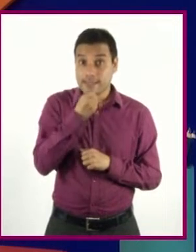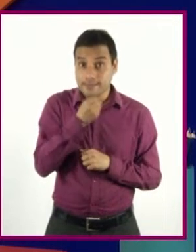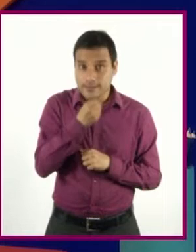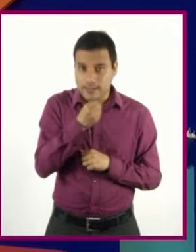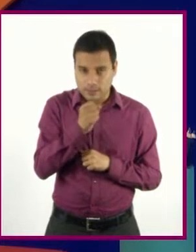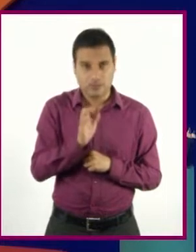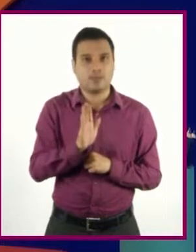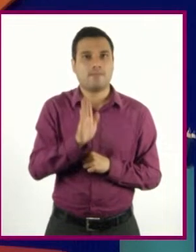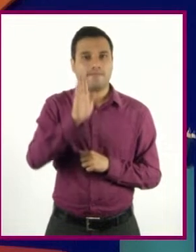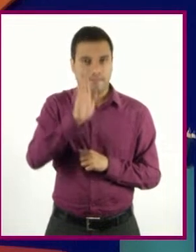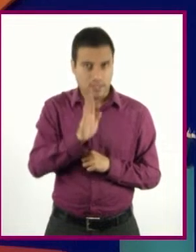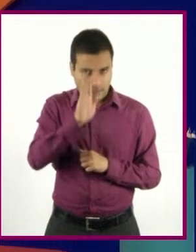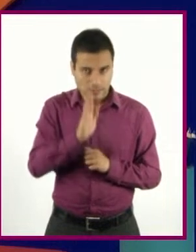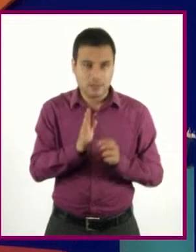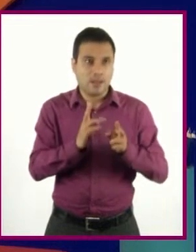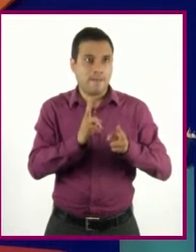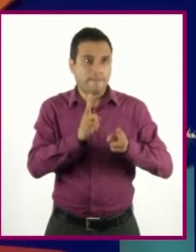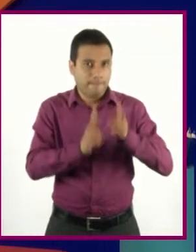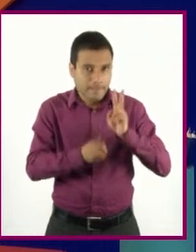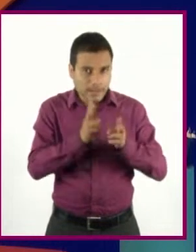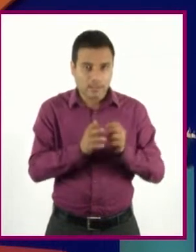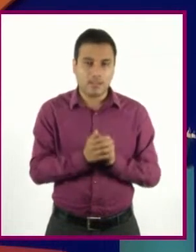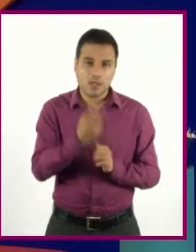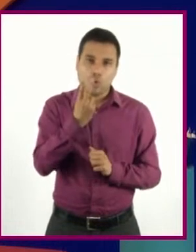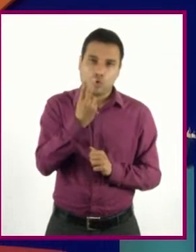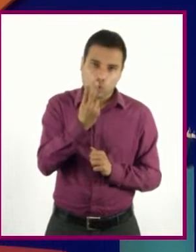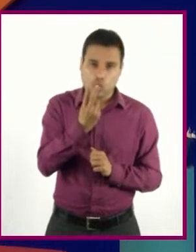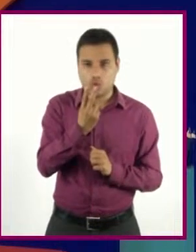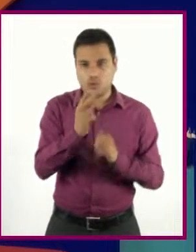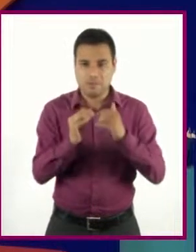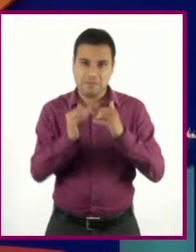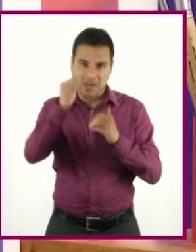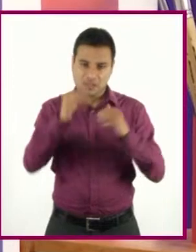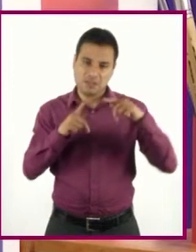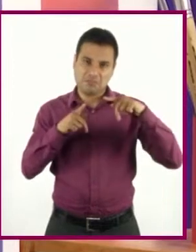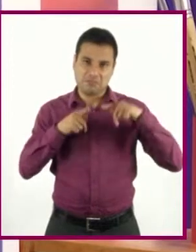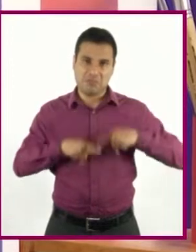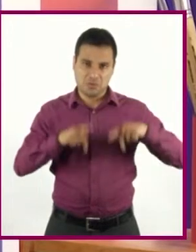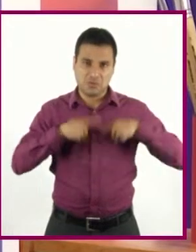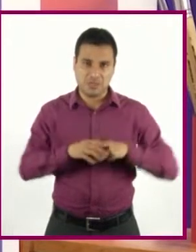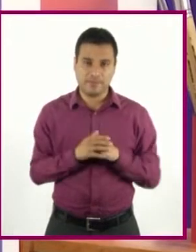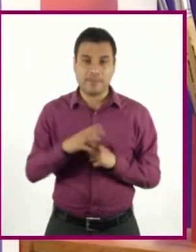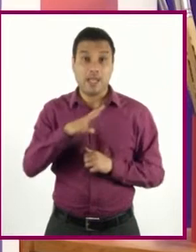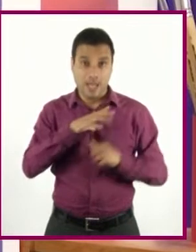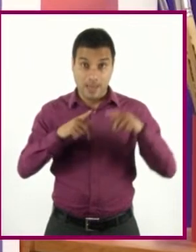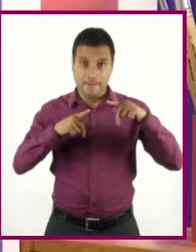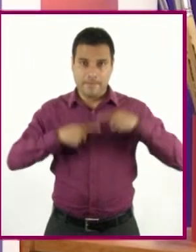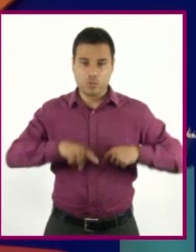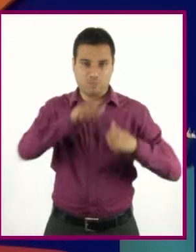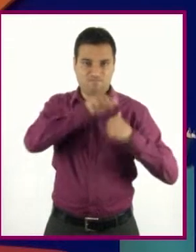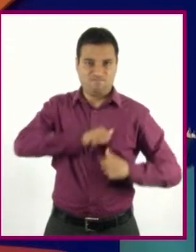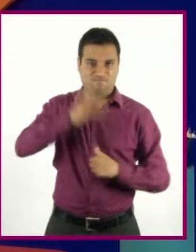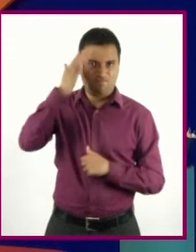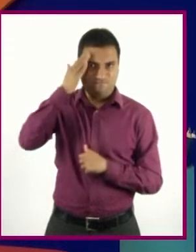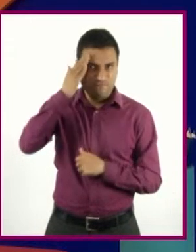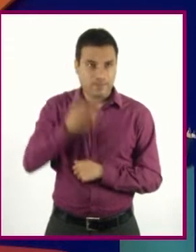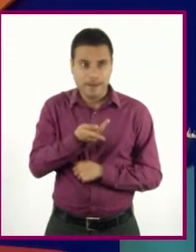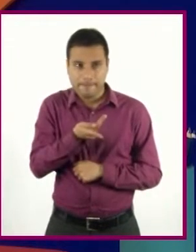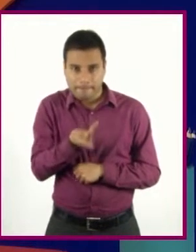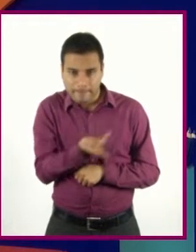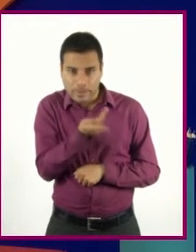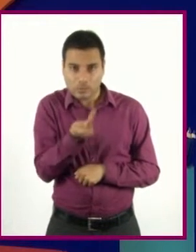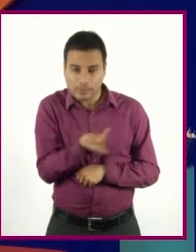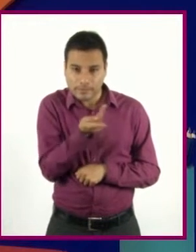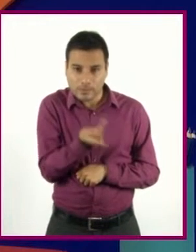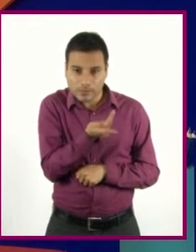una conversación entre dos o más personas. Un entrevistador, es decir, quien realiza la acción de